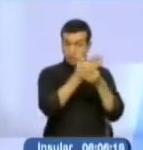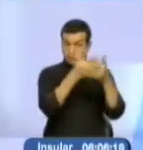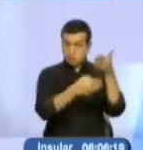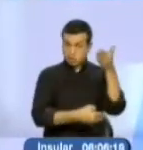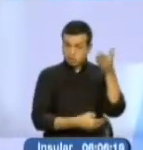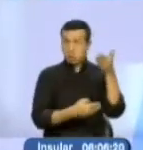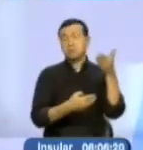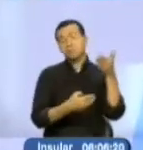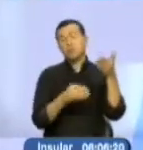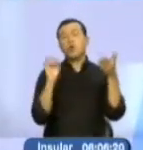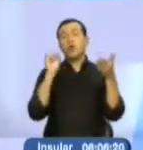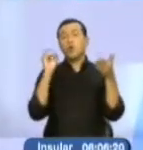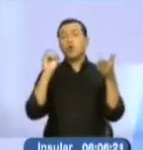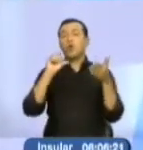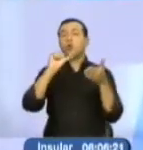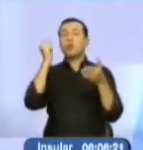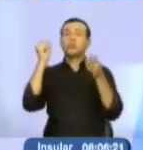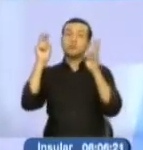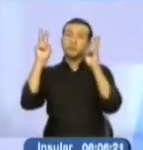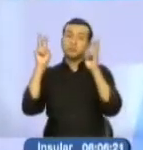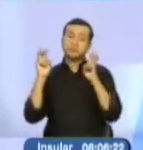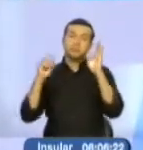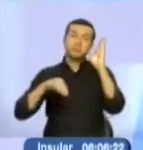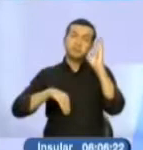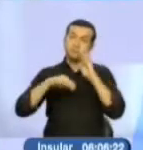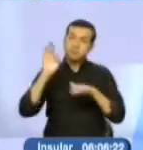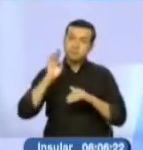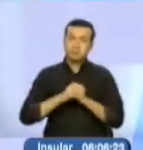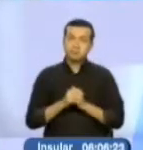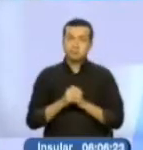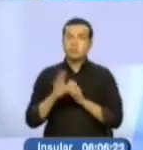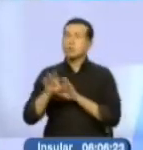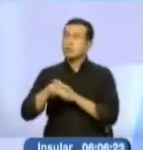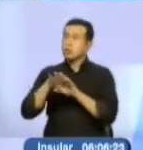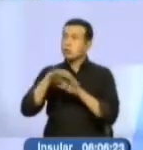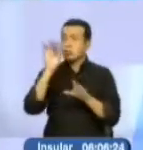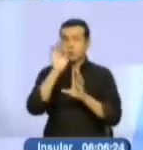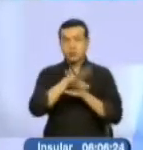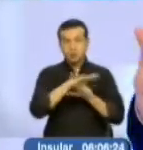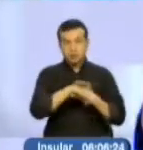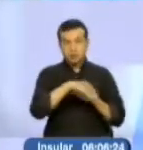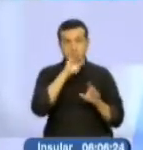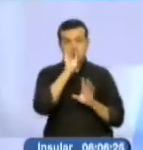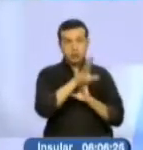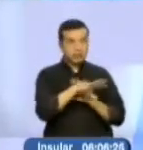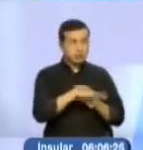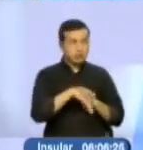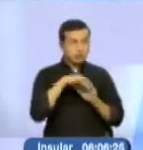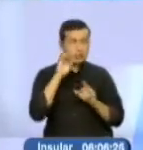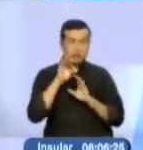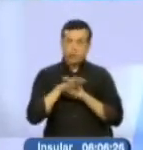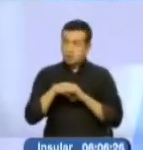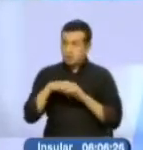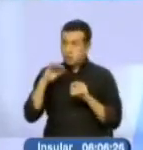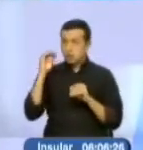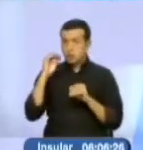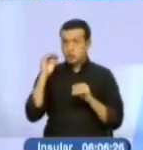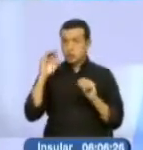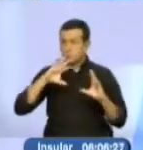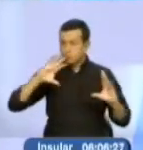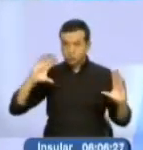puede tener una modalidad más bien aleatoria que busca ser representativa del del